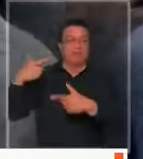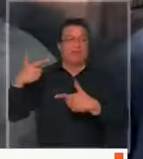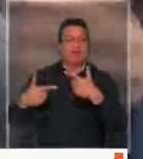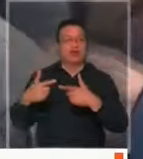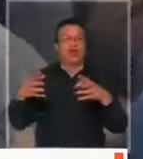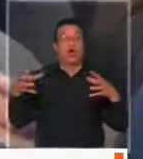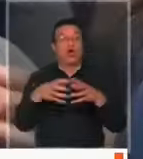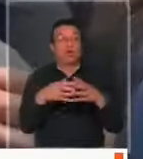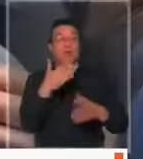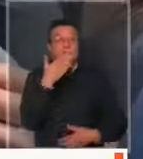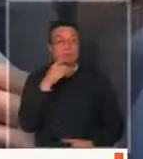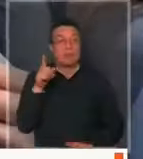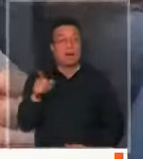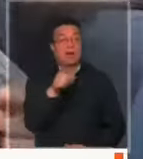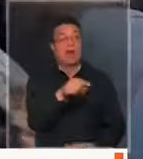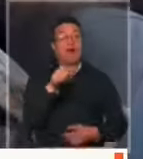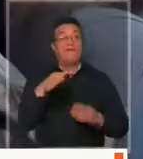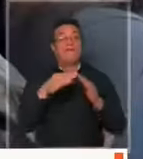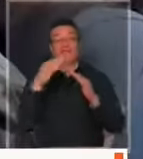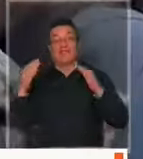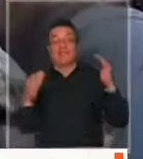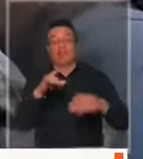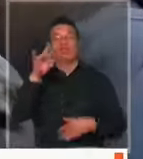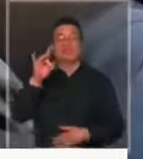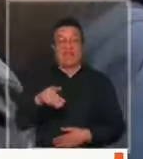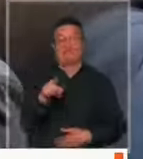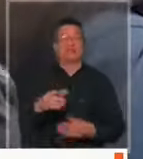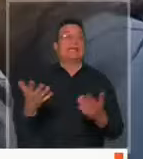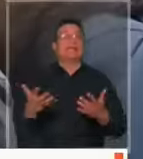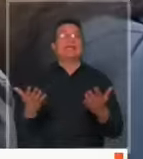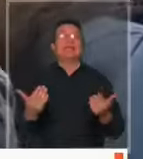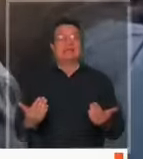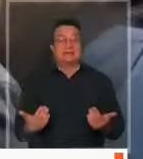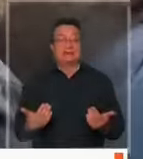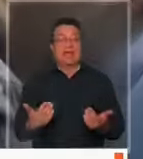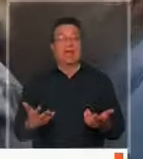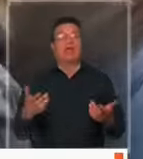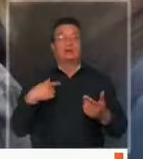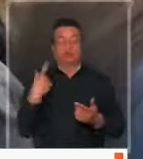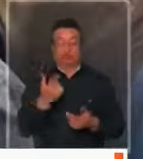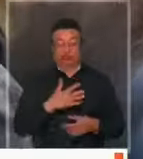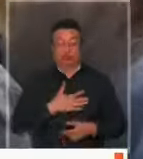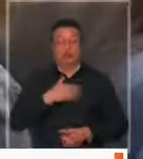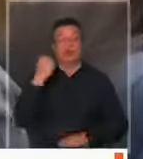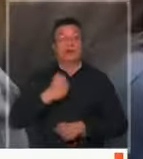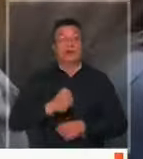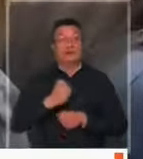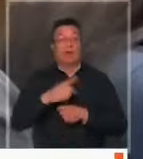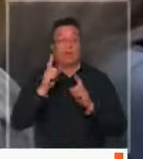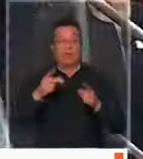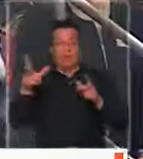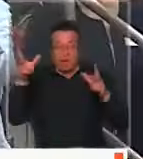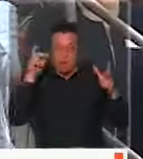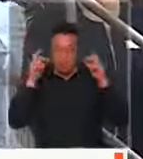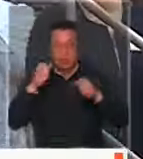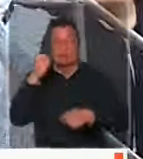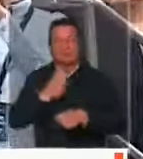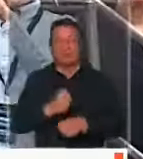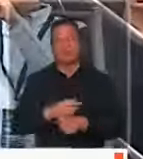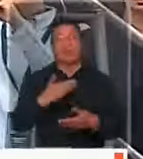grupos de expertos. Hoy día los vecinos y las vecinas saben qué es lo que necesitan y nuestra labor es escuchar y actuar.